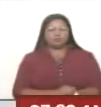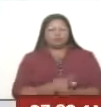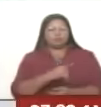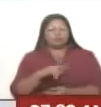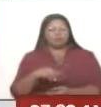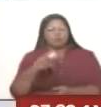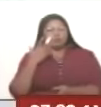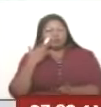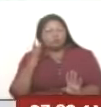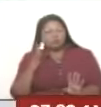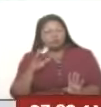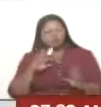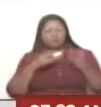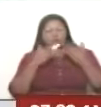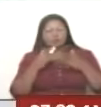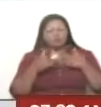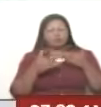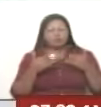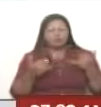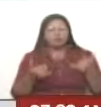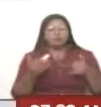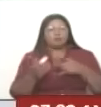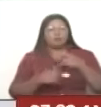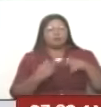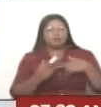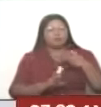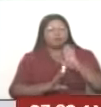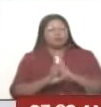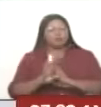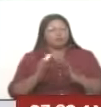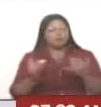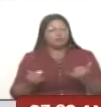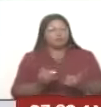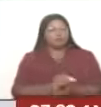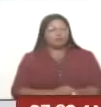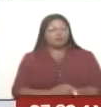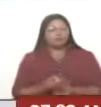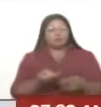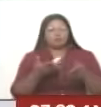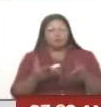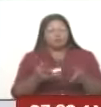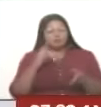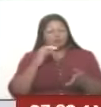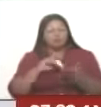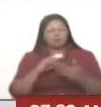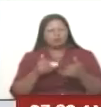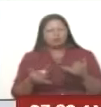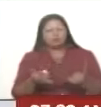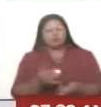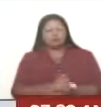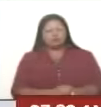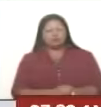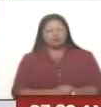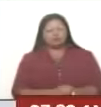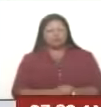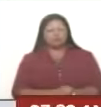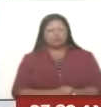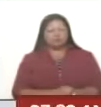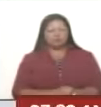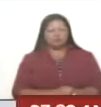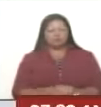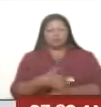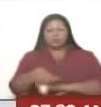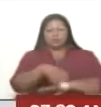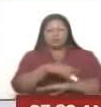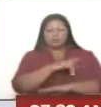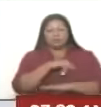hubiésemos permitido que la contrarrevolución avanzase y al gobierno se lo hubiera puesto en jaque, y las calles estuvieran en manos de